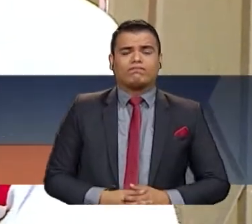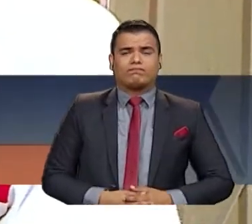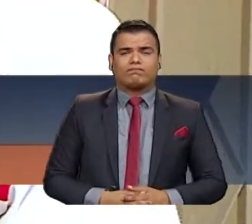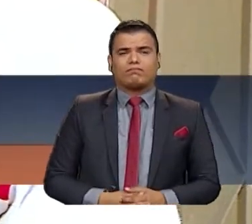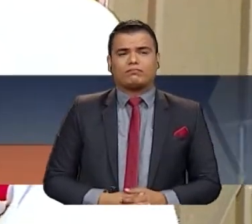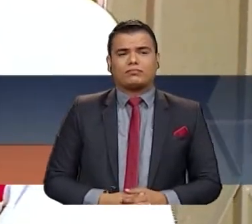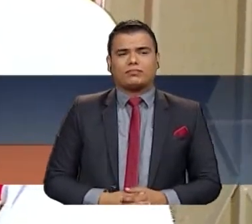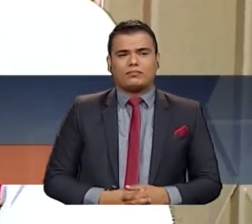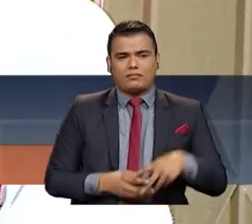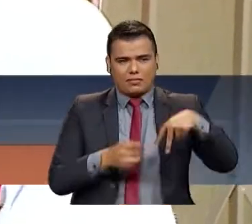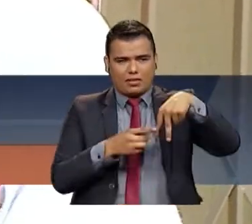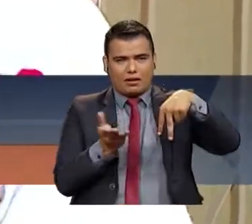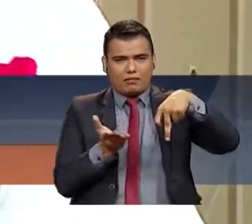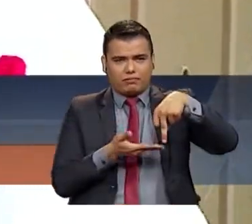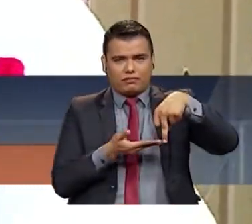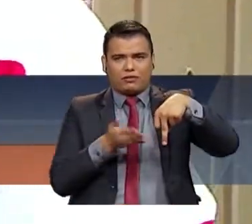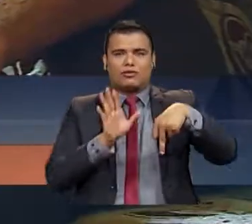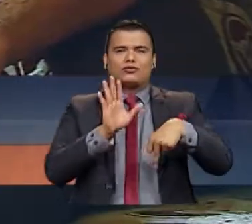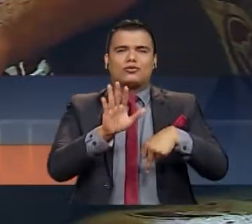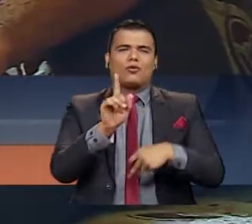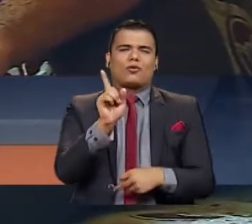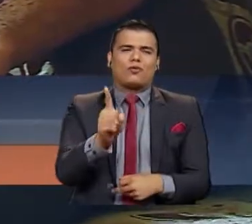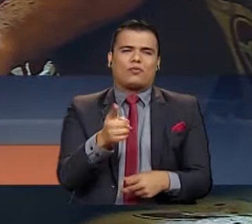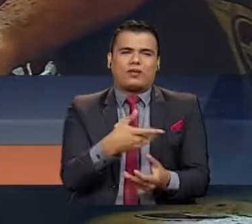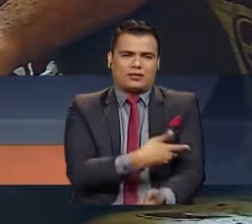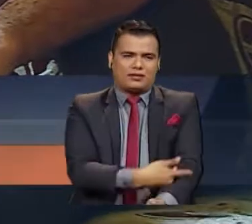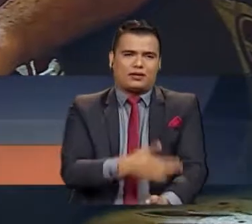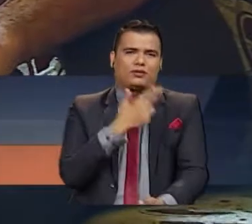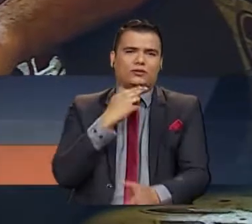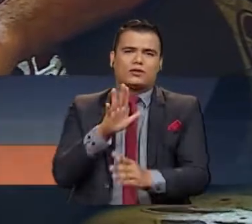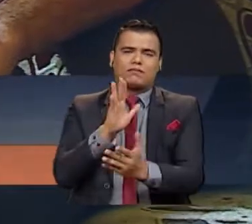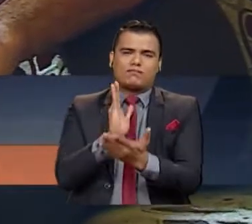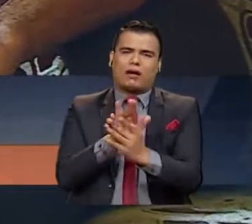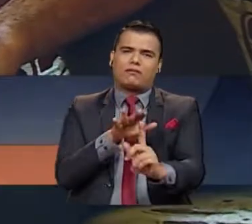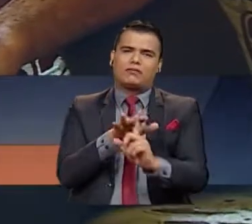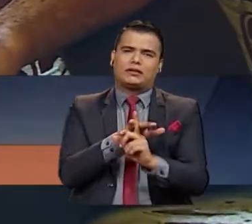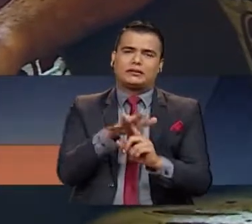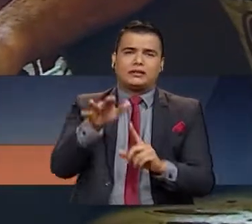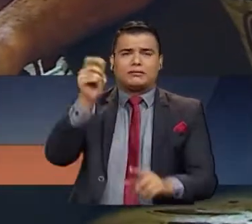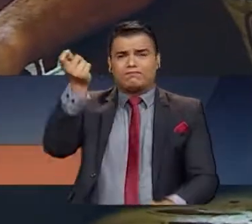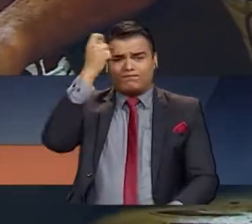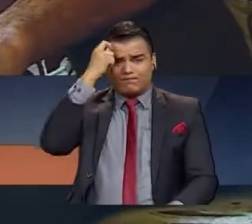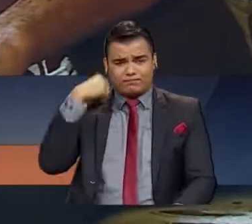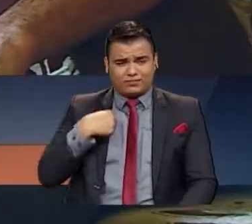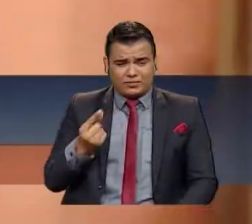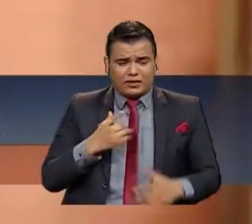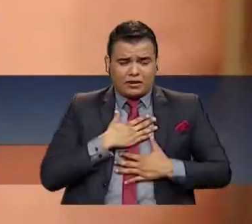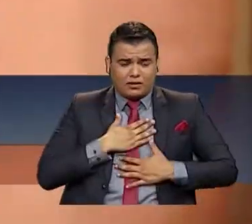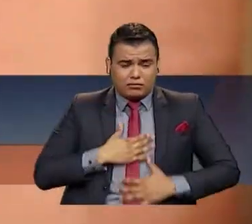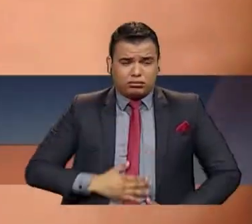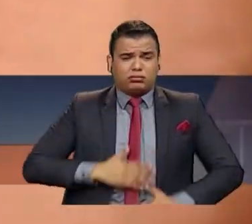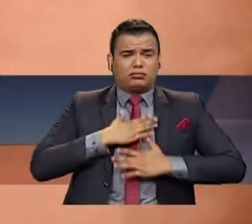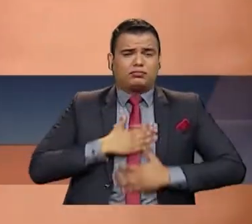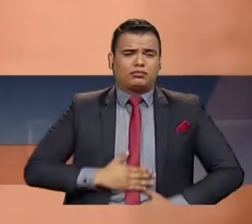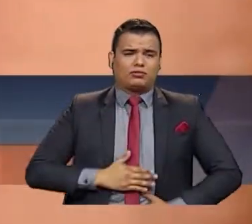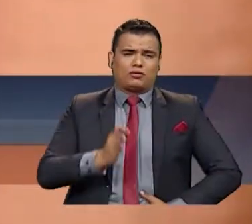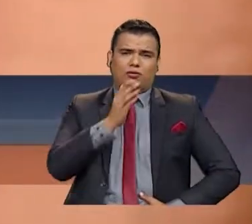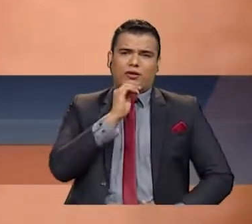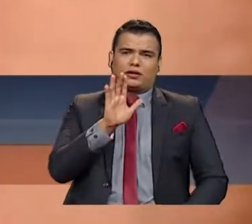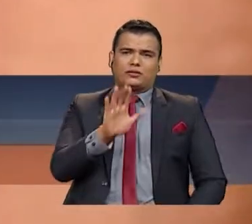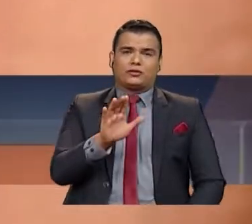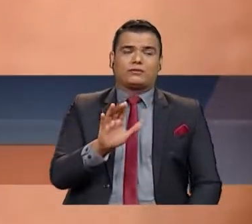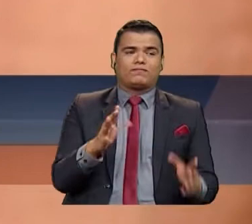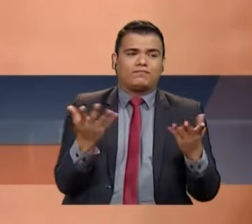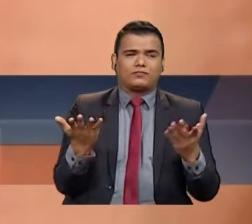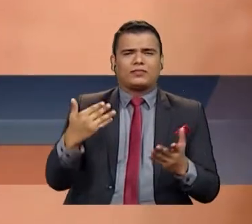Pero la pierna que perdió en Venezuela, producto de la diabetes que padece, no solo es el recuerdo que no lo deja tranquilo. Él, que luego de viajar